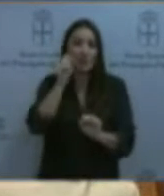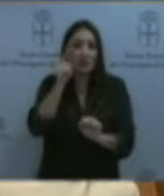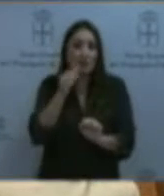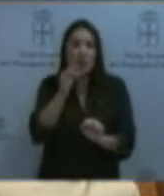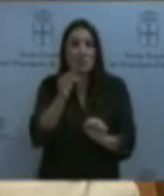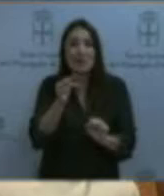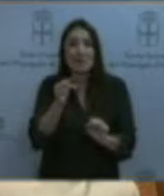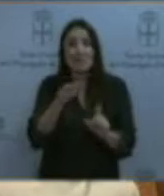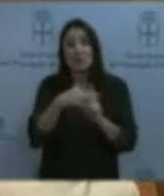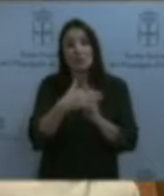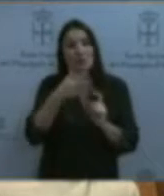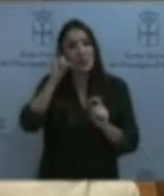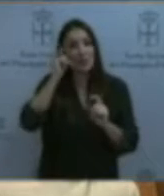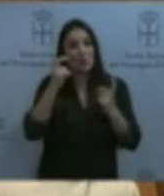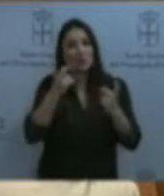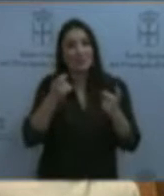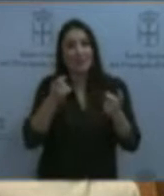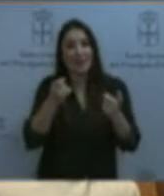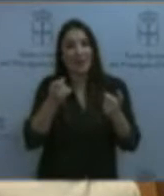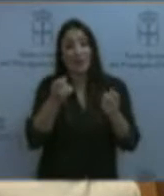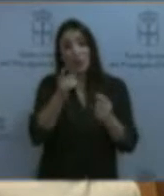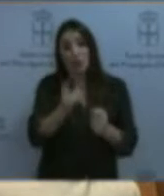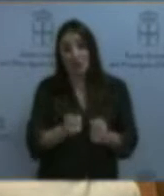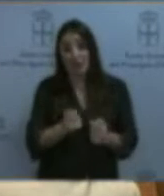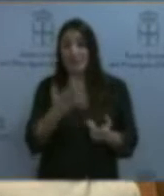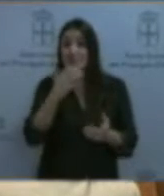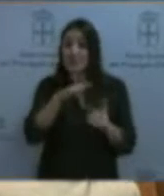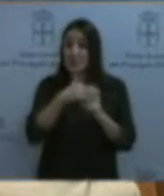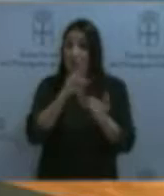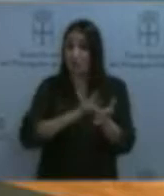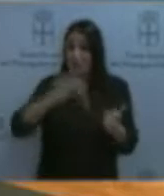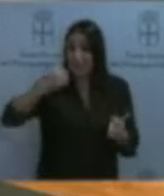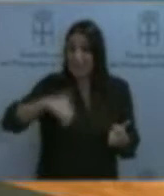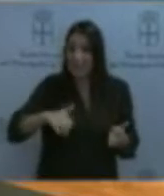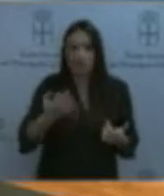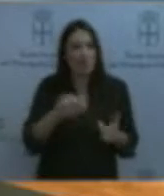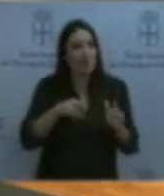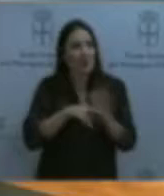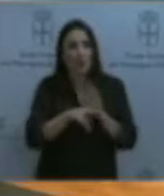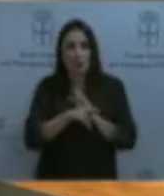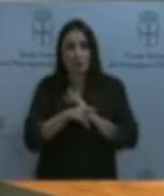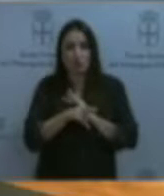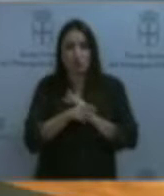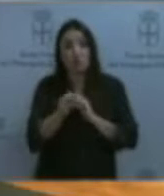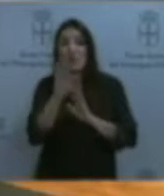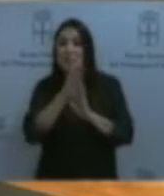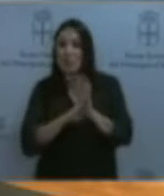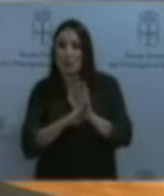reparación de situaciones de riesgo. Y cuando esas situaciones ya se han dado, desde luego tener los recursos y los